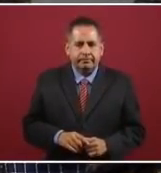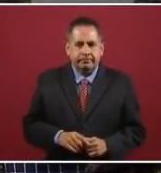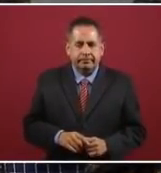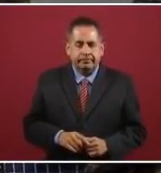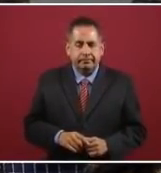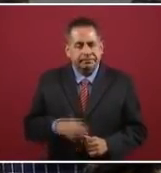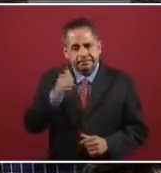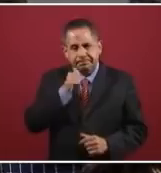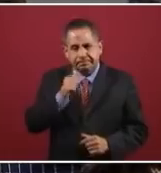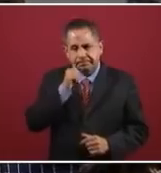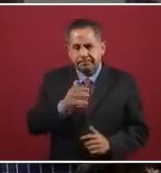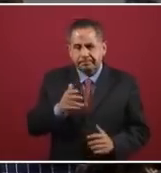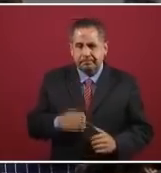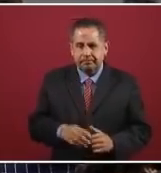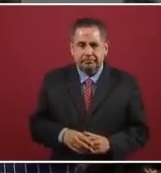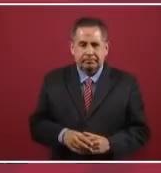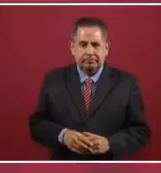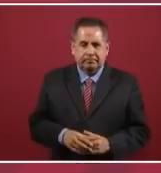Siempre,